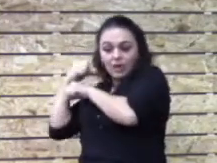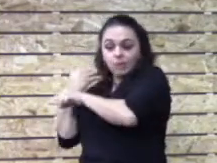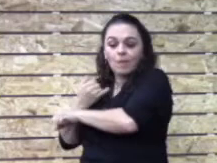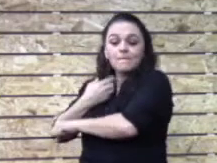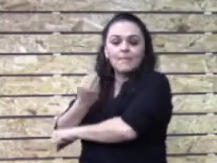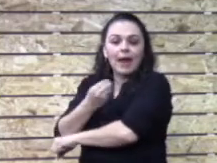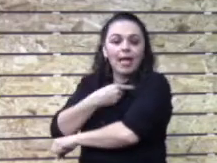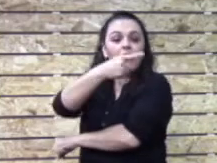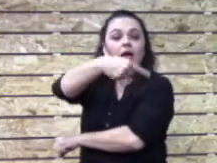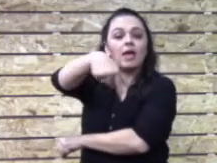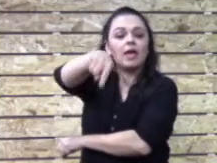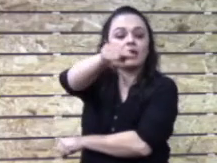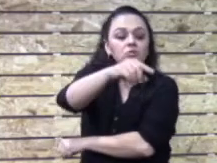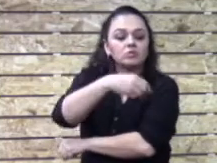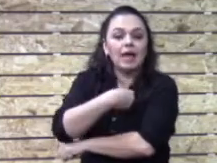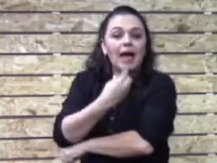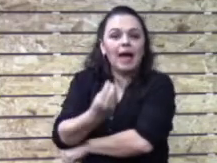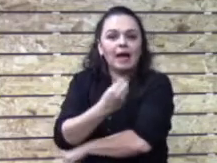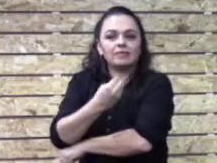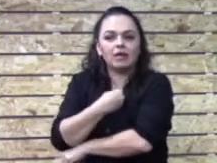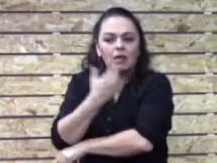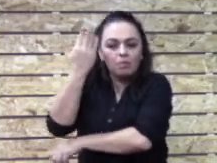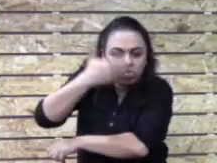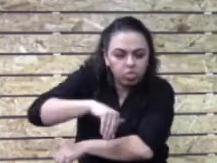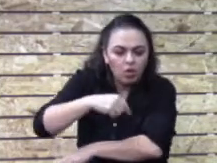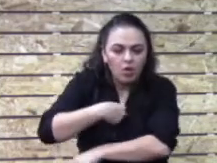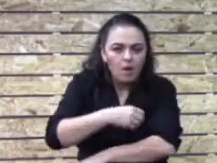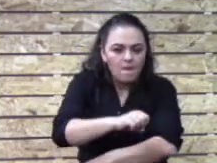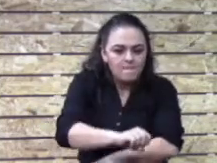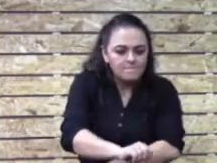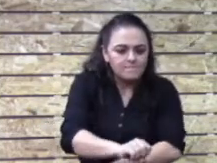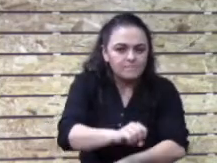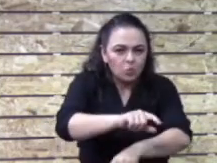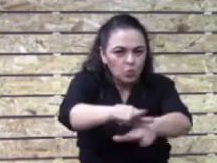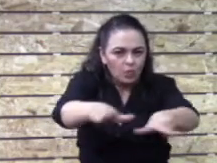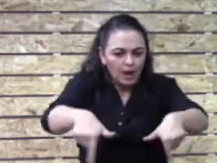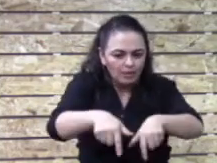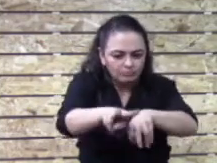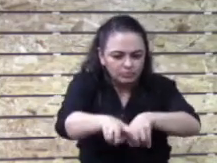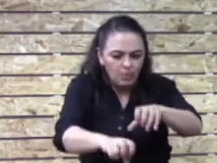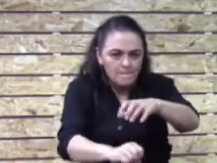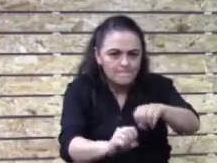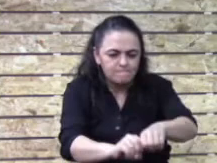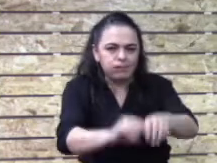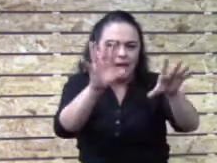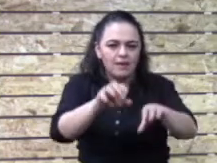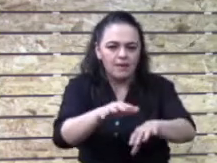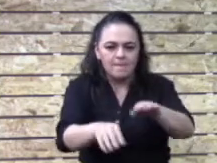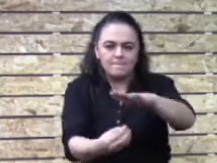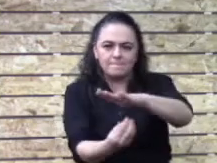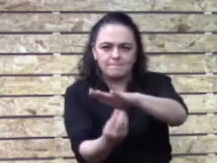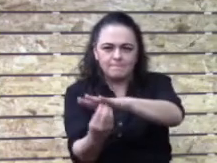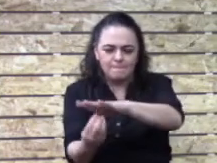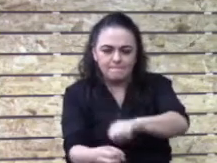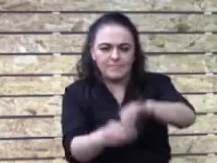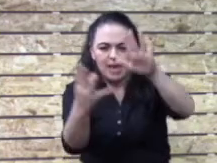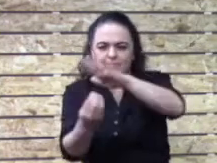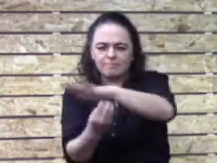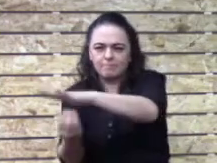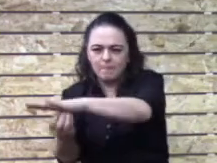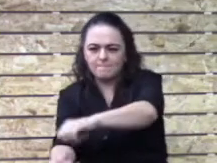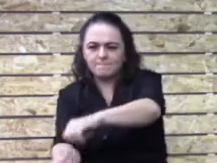ejército estaba derrotado. Esta es una retirada estratégica, la retirada en el temor del